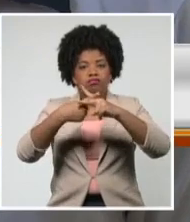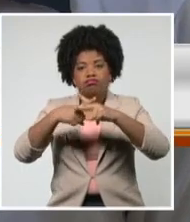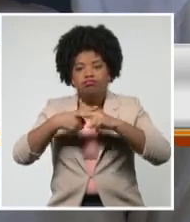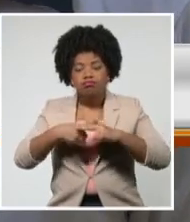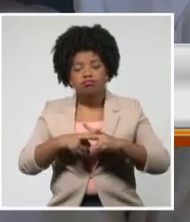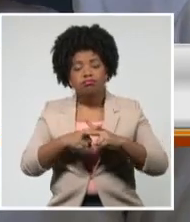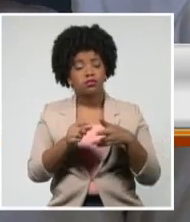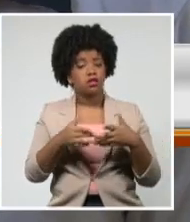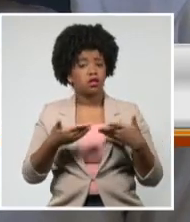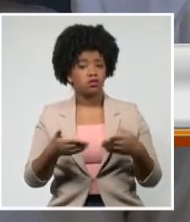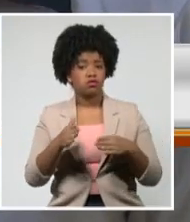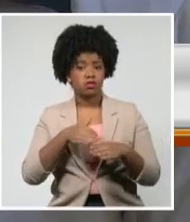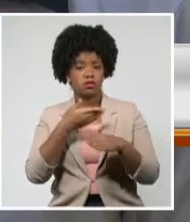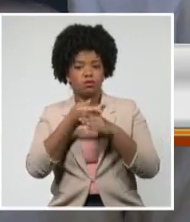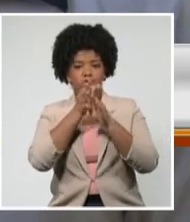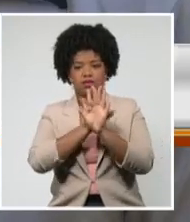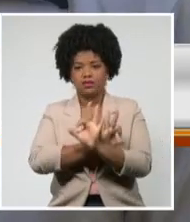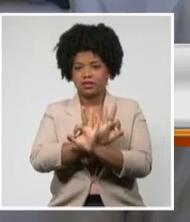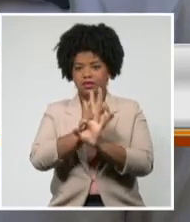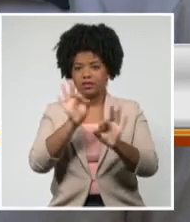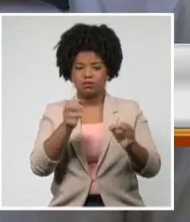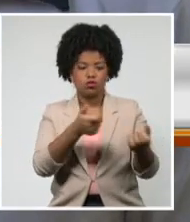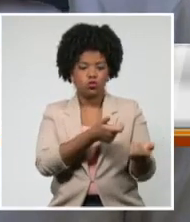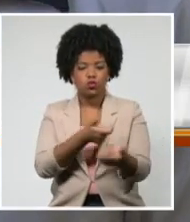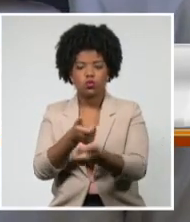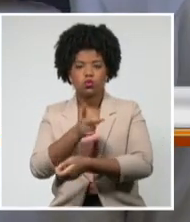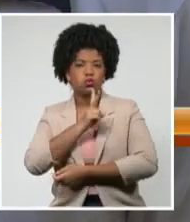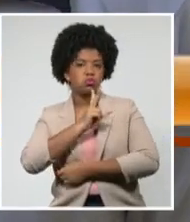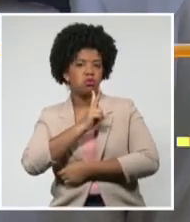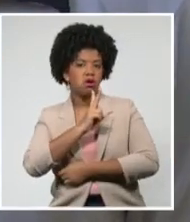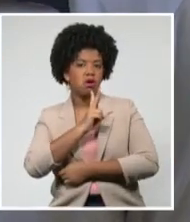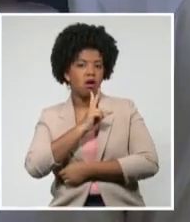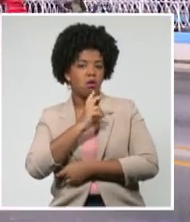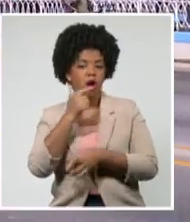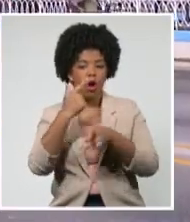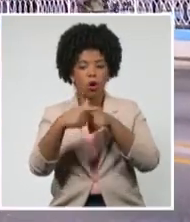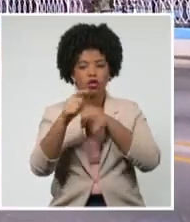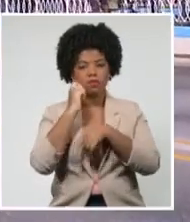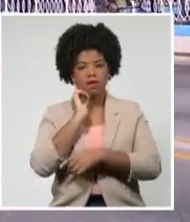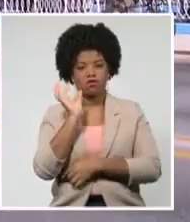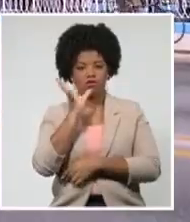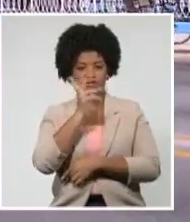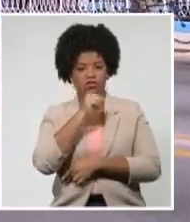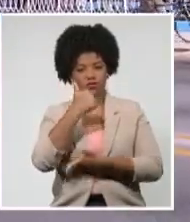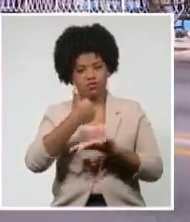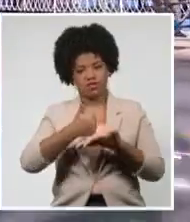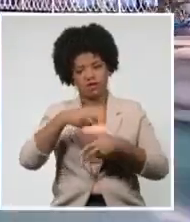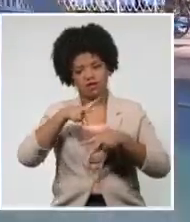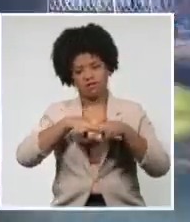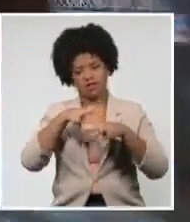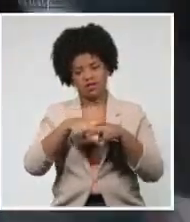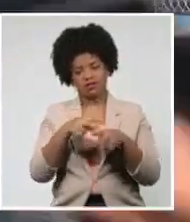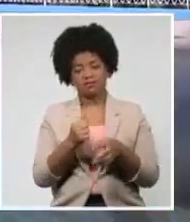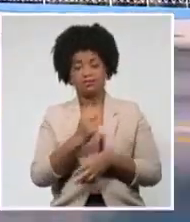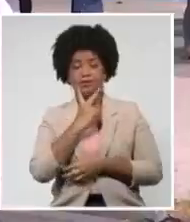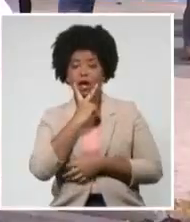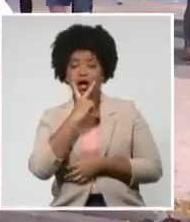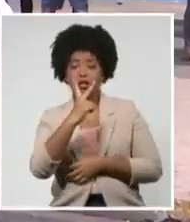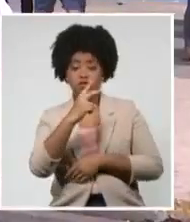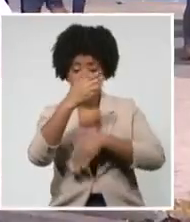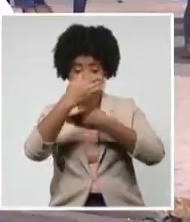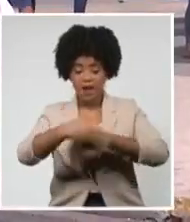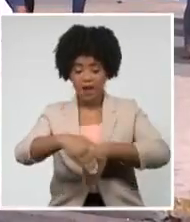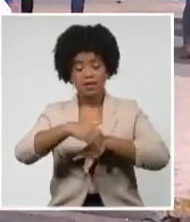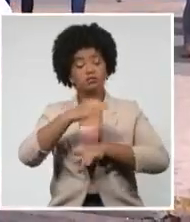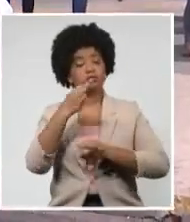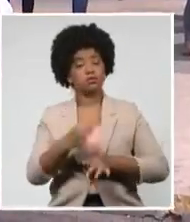entonces una iniciación que tenga que ver con otra belleza a la ciudad. La atención al mobiliario urbano es otra de las tareas